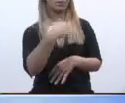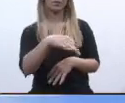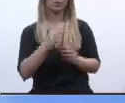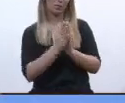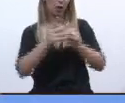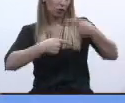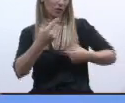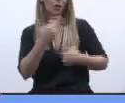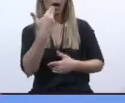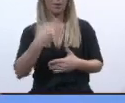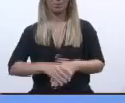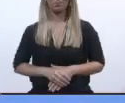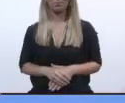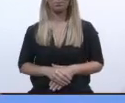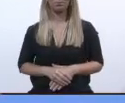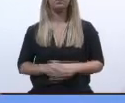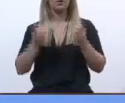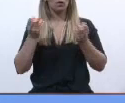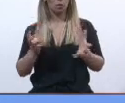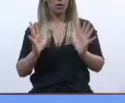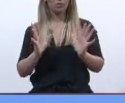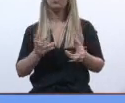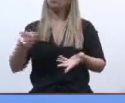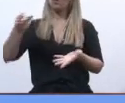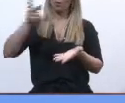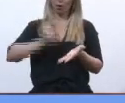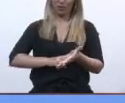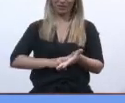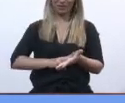favor. Bueno, reinicio entonces.